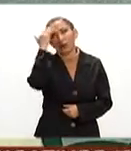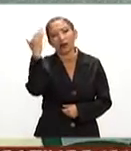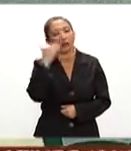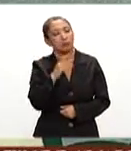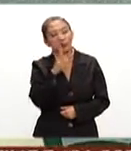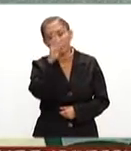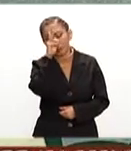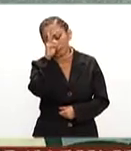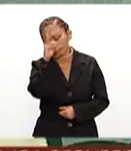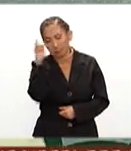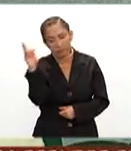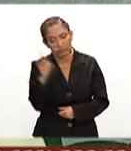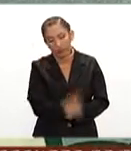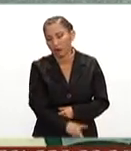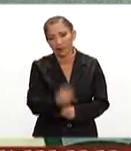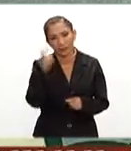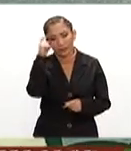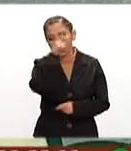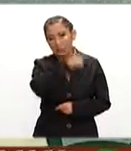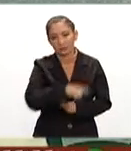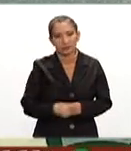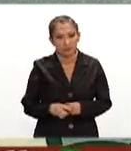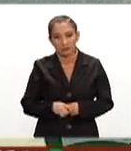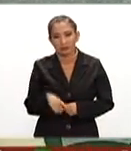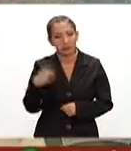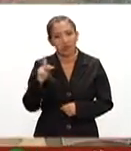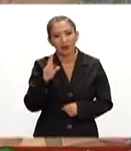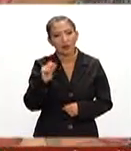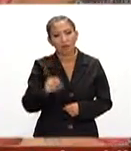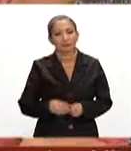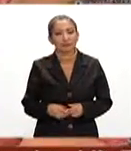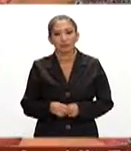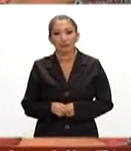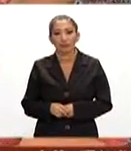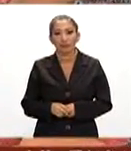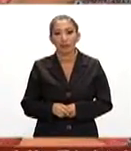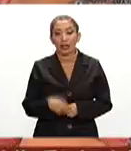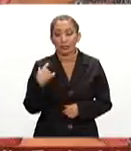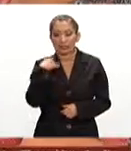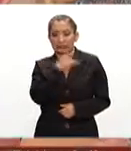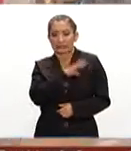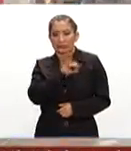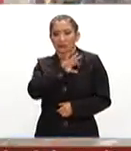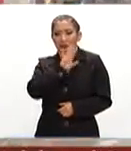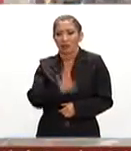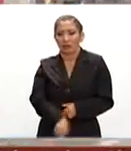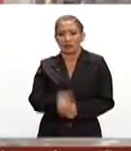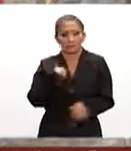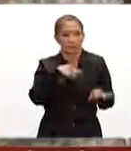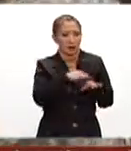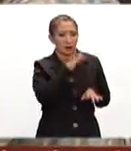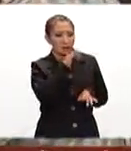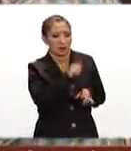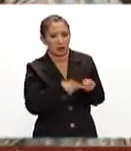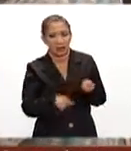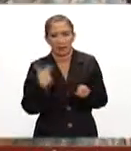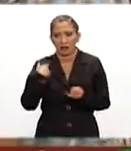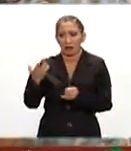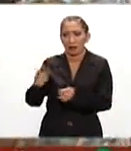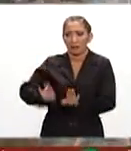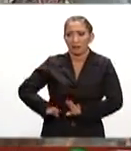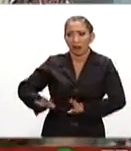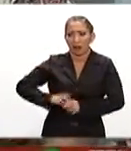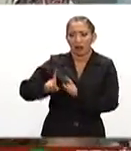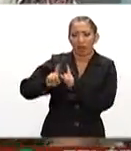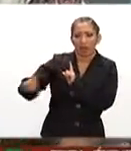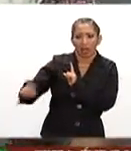sí hubiera sido muy difícil, pero no. Además del temor a la muerte, el dejar de trabajar, el alejamiento de la